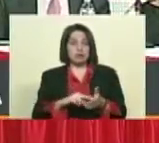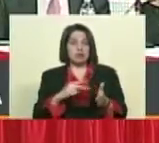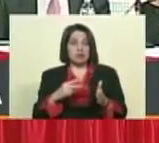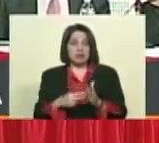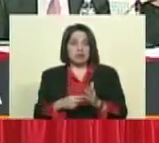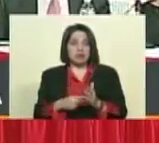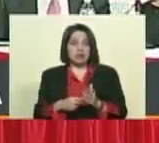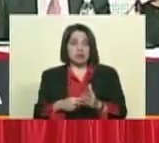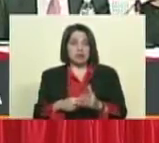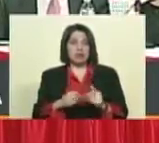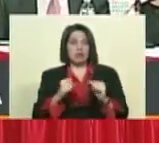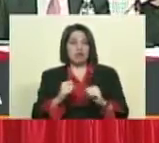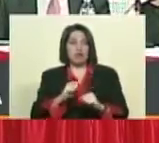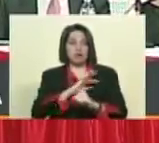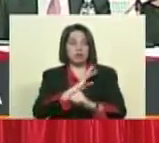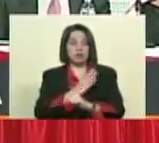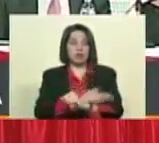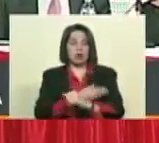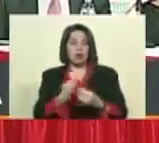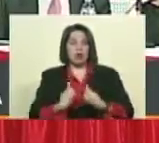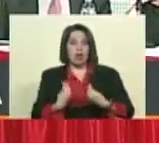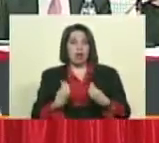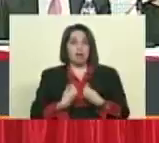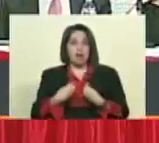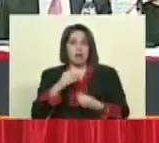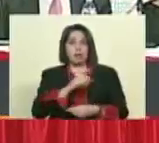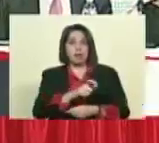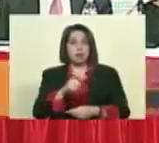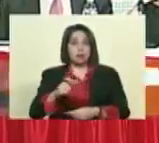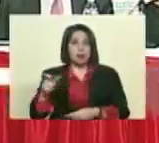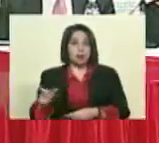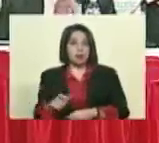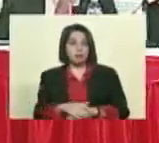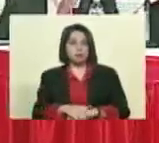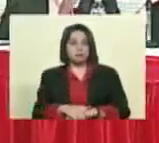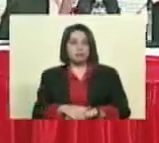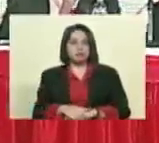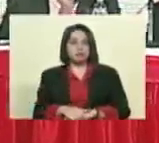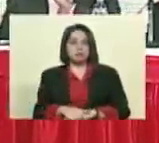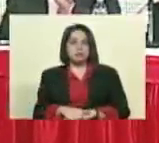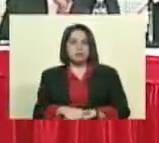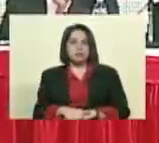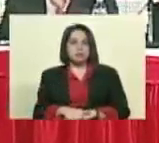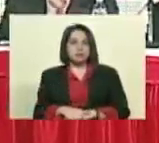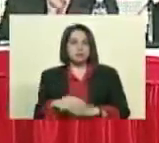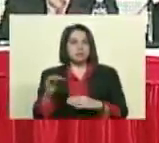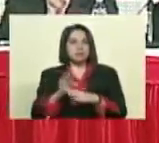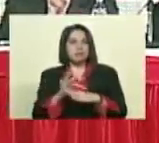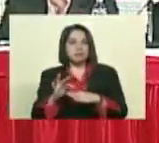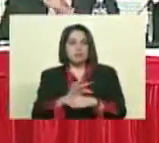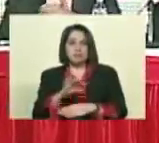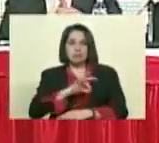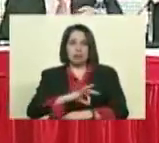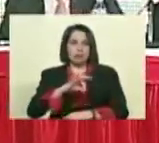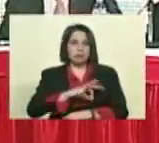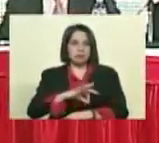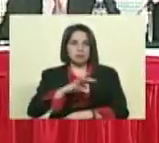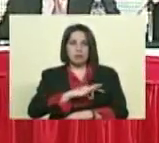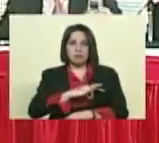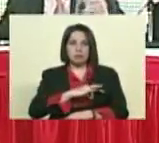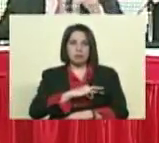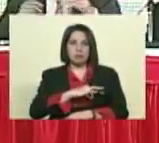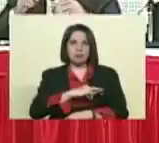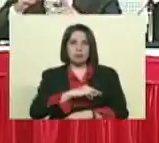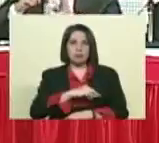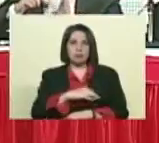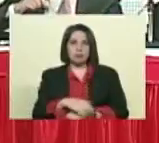significativamente dura, porque tiene que ver con la vida del ser humano, con el funcionamiento mismo de la sociedad. Así que es una